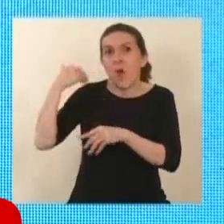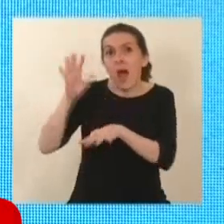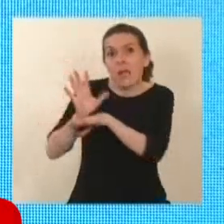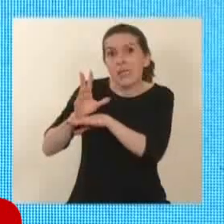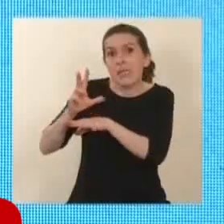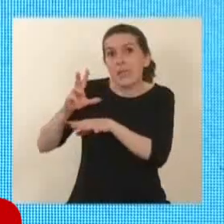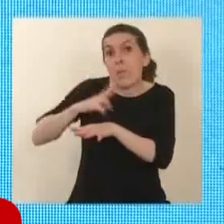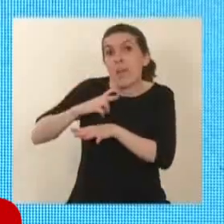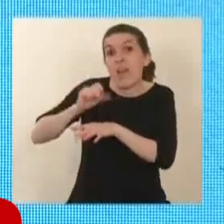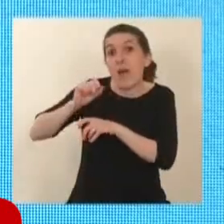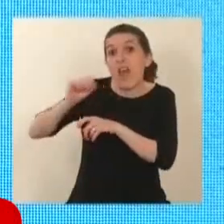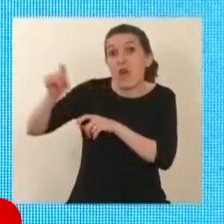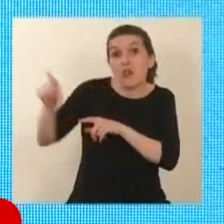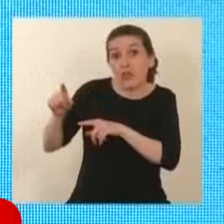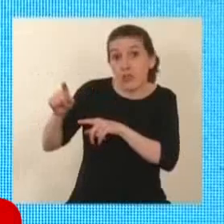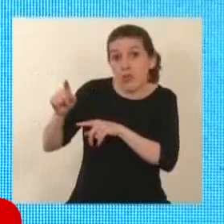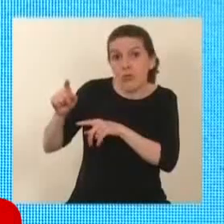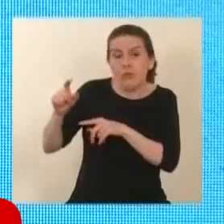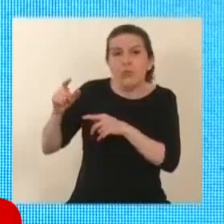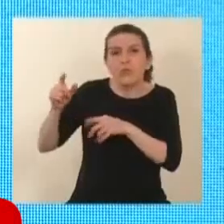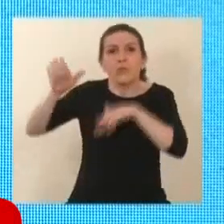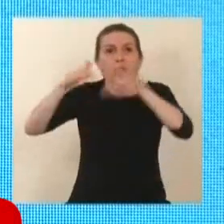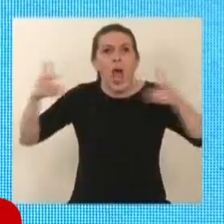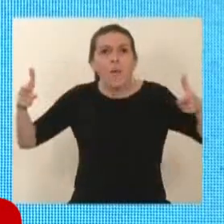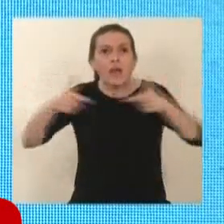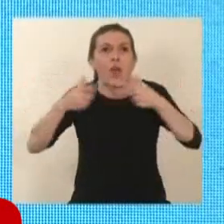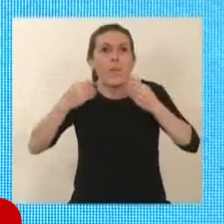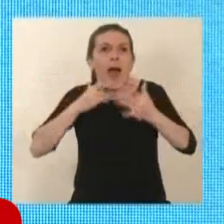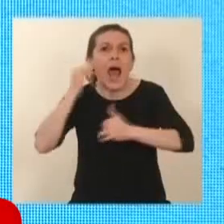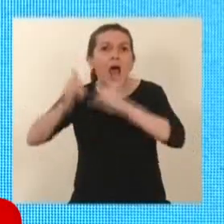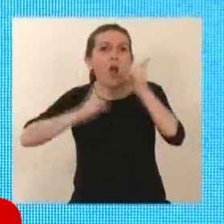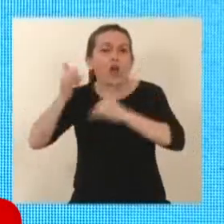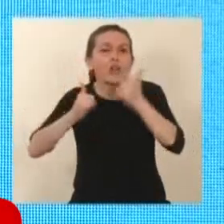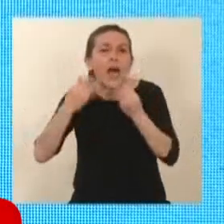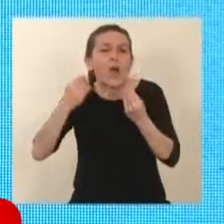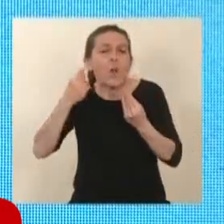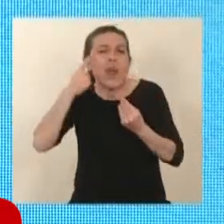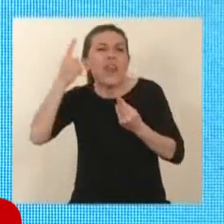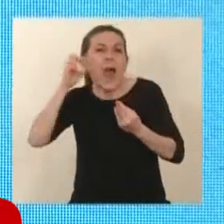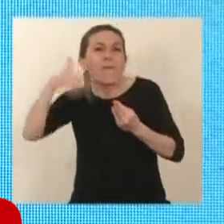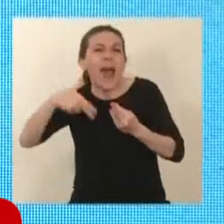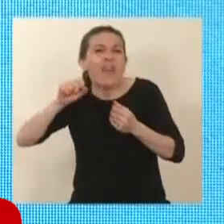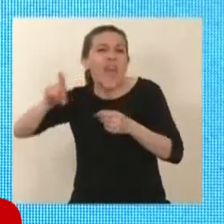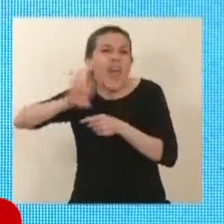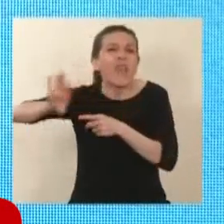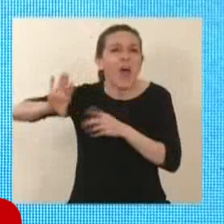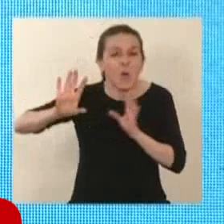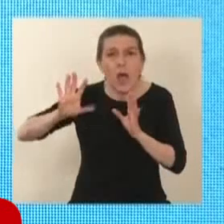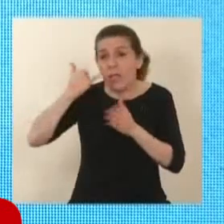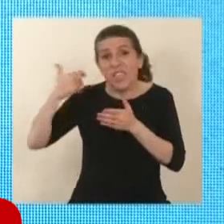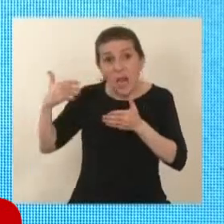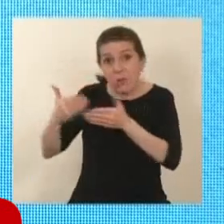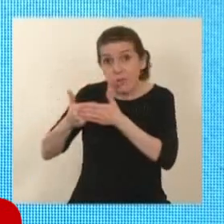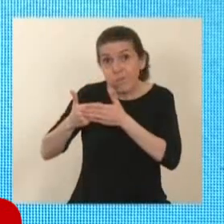privadas, los convocamos a todos para contarles cuál era la idea que teníamos. Pues bien, eso ha